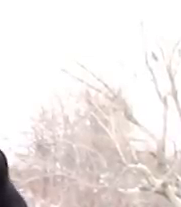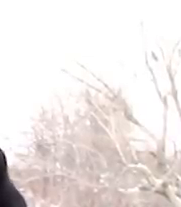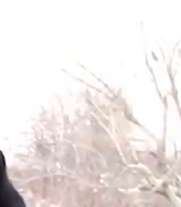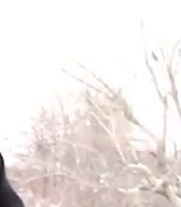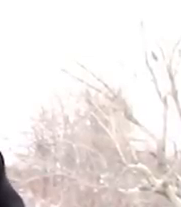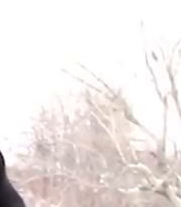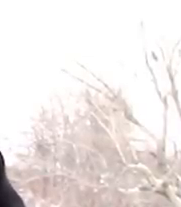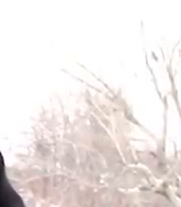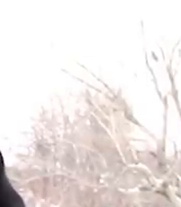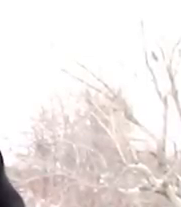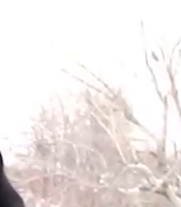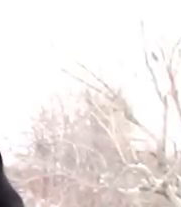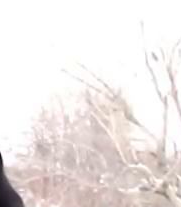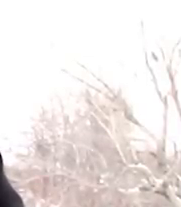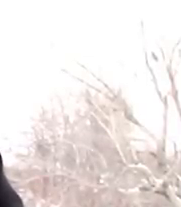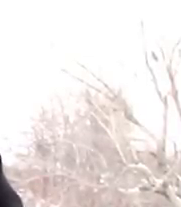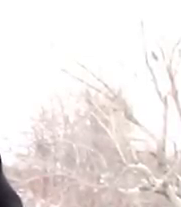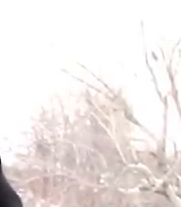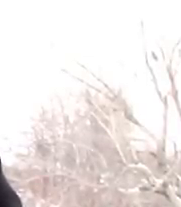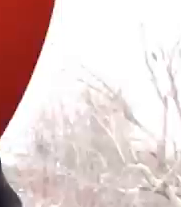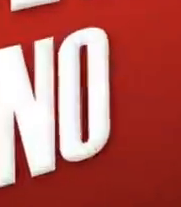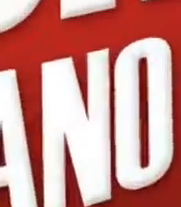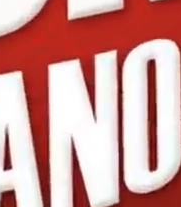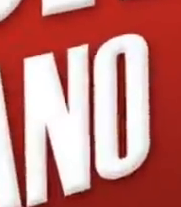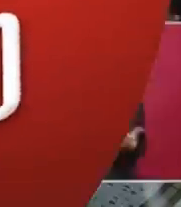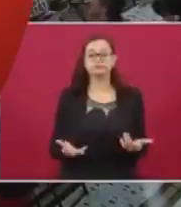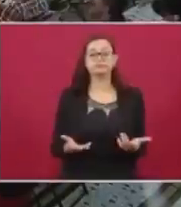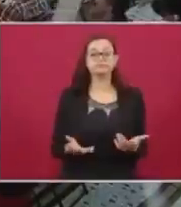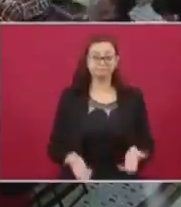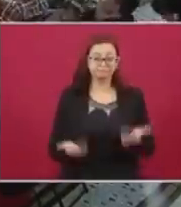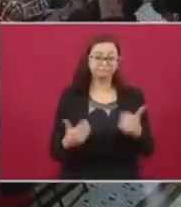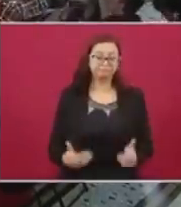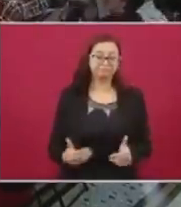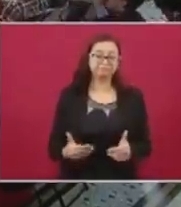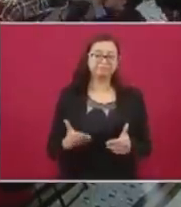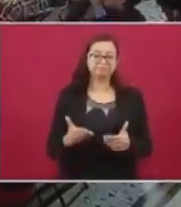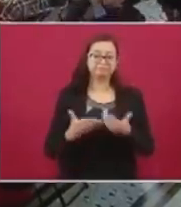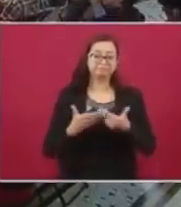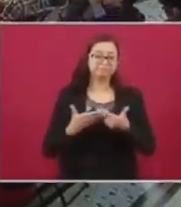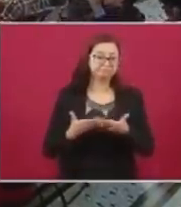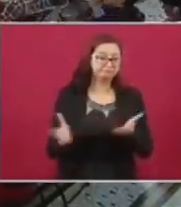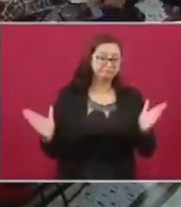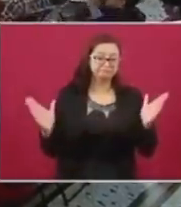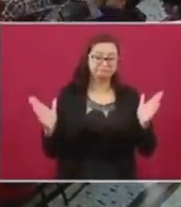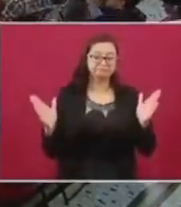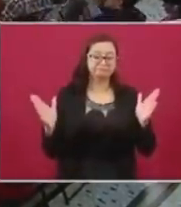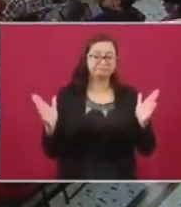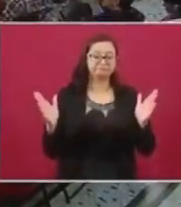Manuel López Obrador. Abrimos, estamos